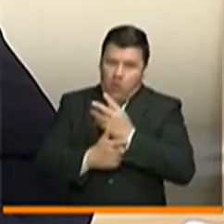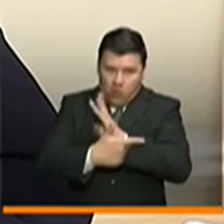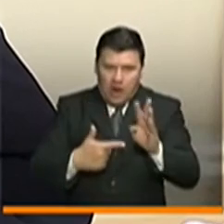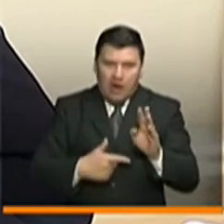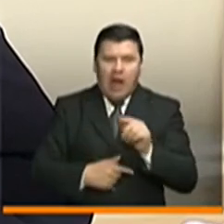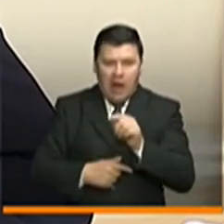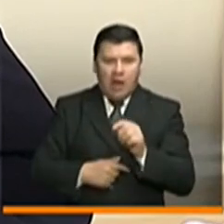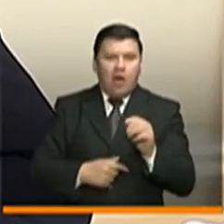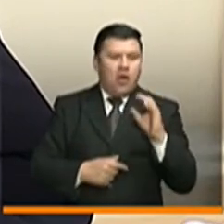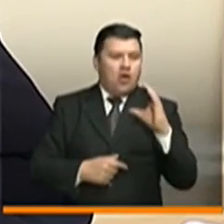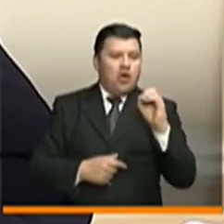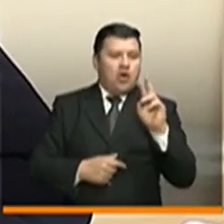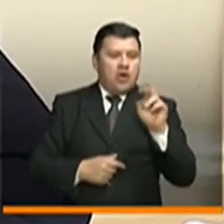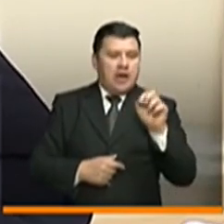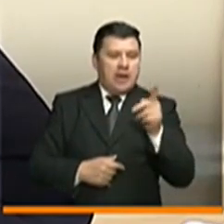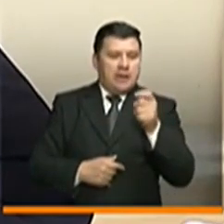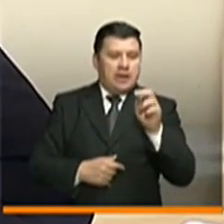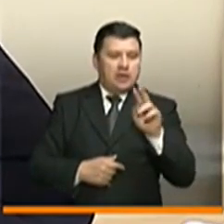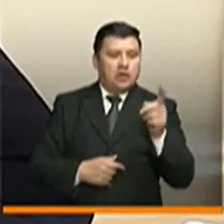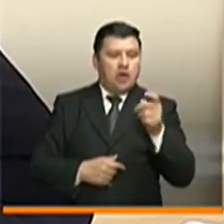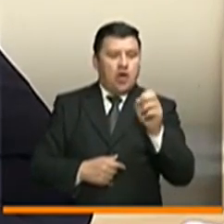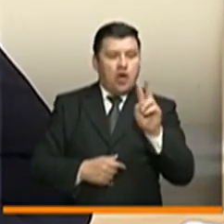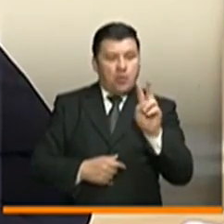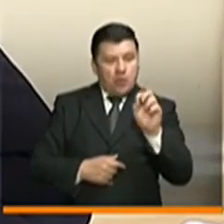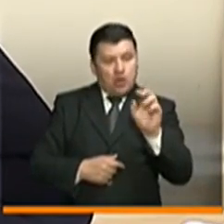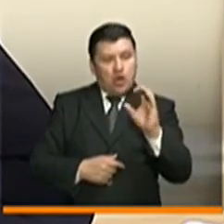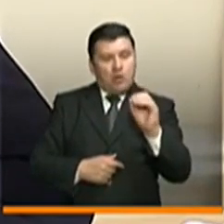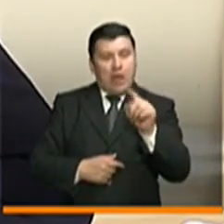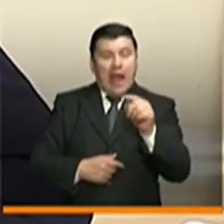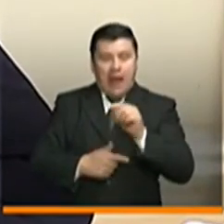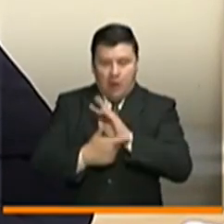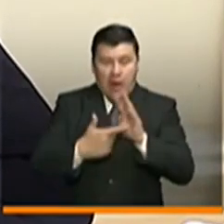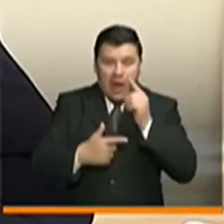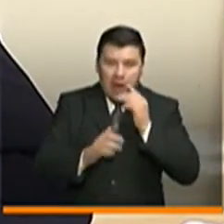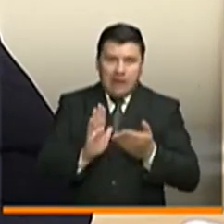coronaviruscolombia.gov.co y ahí encontrarán todas las condiciones de las soluciones para ustedes, emprendedores.